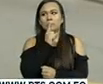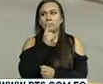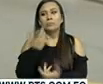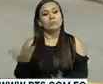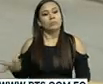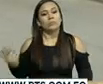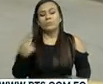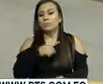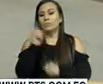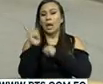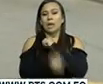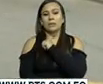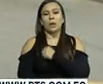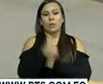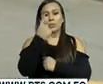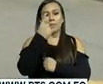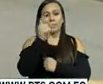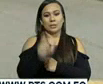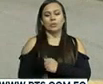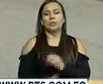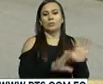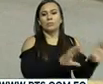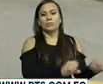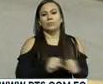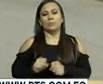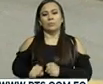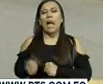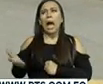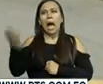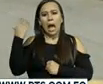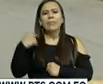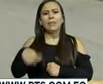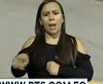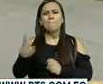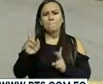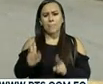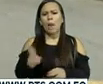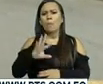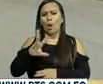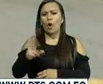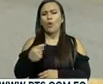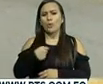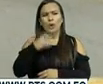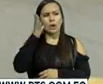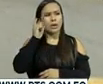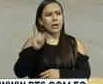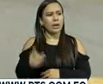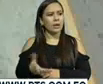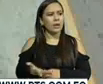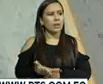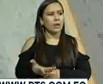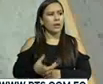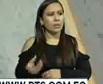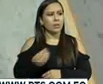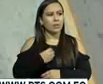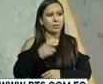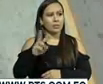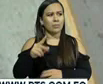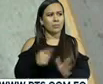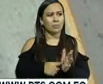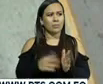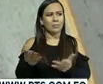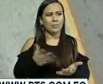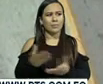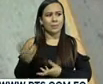dieron a uno y otro cuánto se llevó en el último hasta que éste se llevó creo que como 60 dólares pero este fue el último